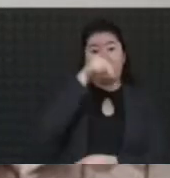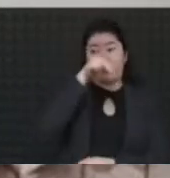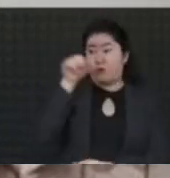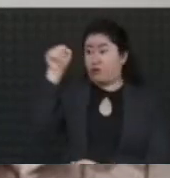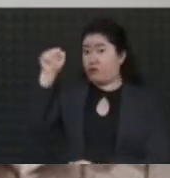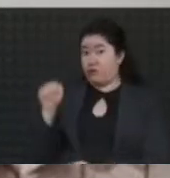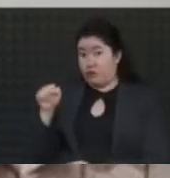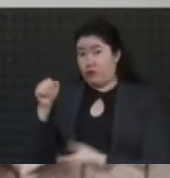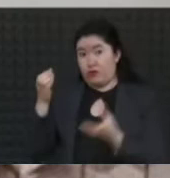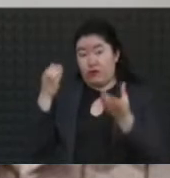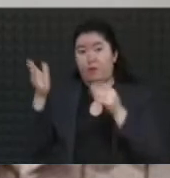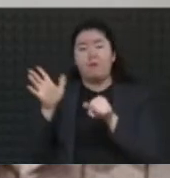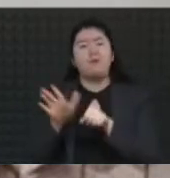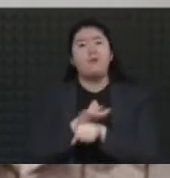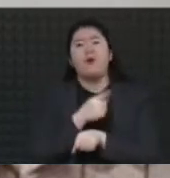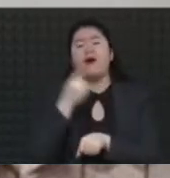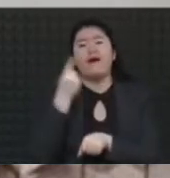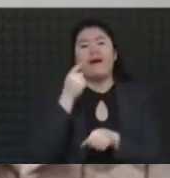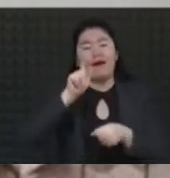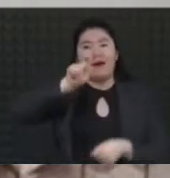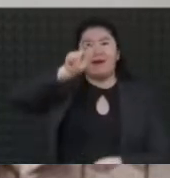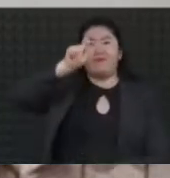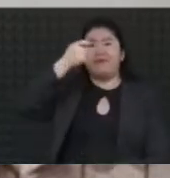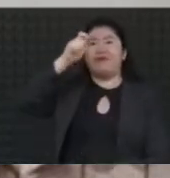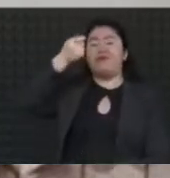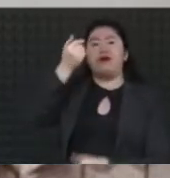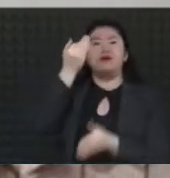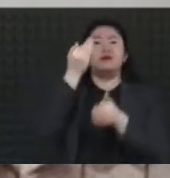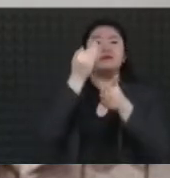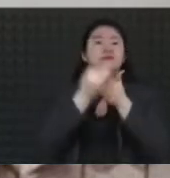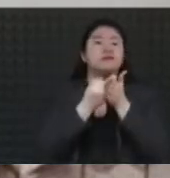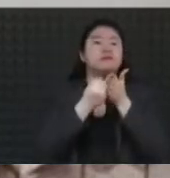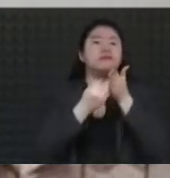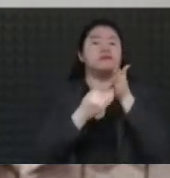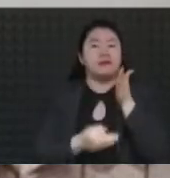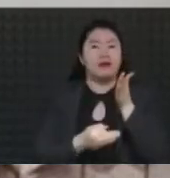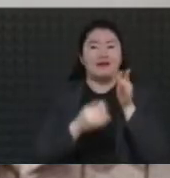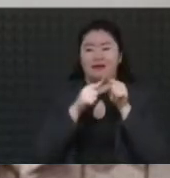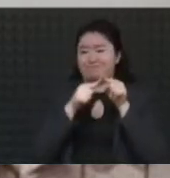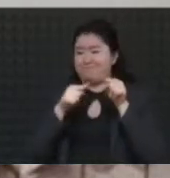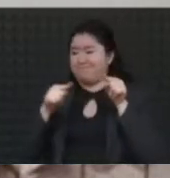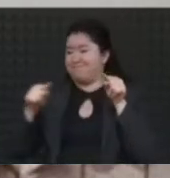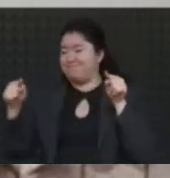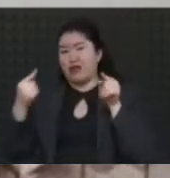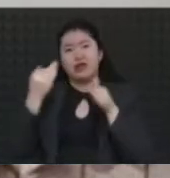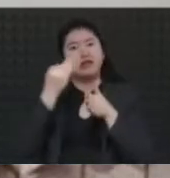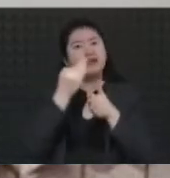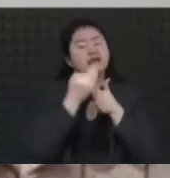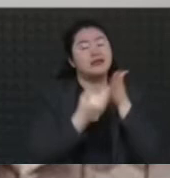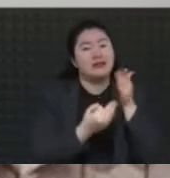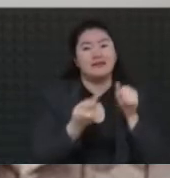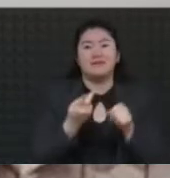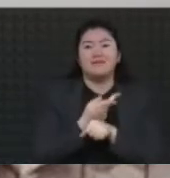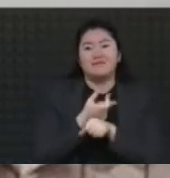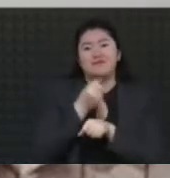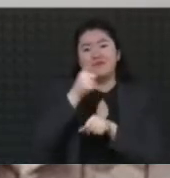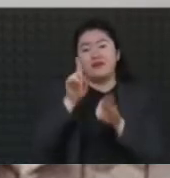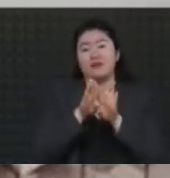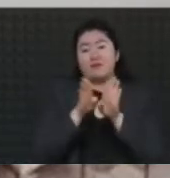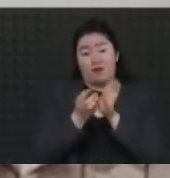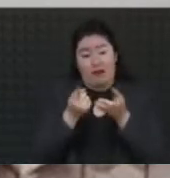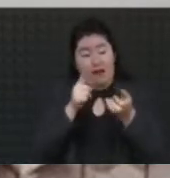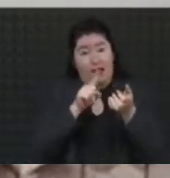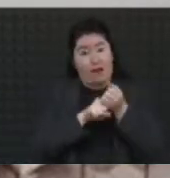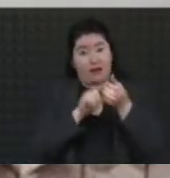de pernos funcionales en una longitud significativa, lo que causó que parte del tramo elevado perdiera su